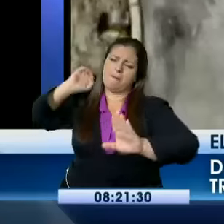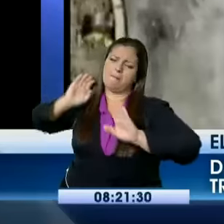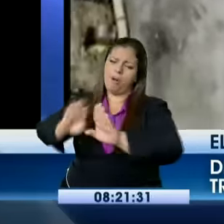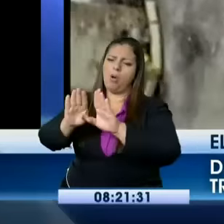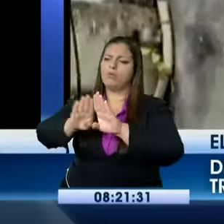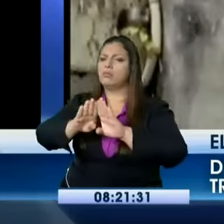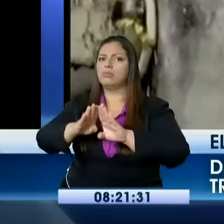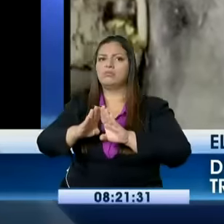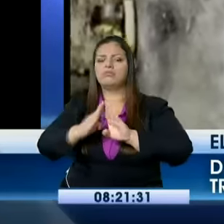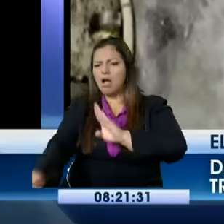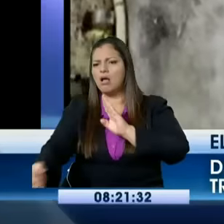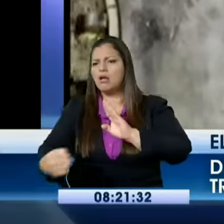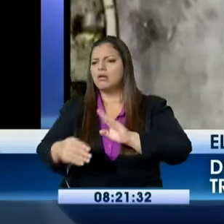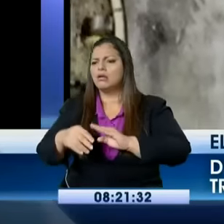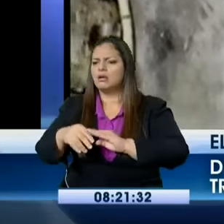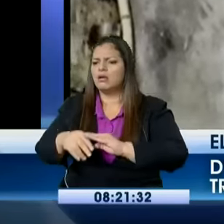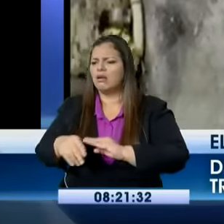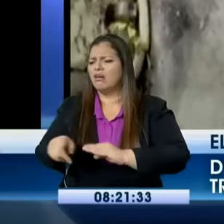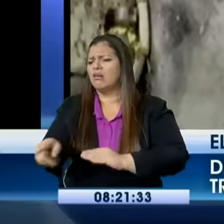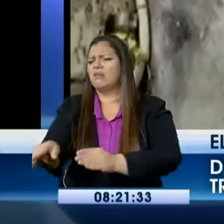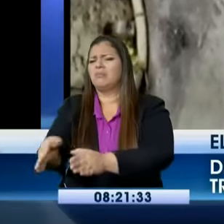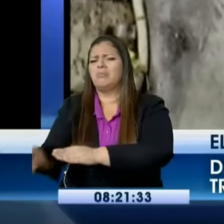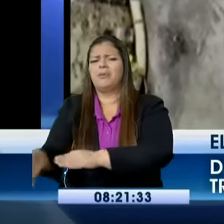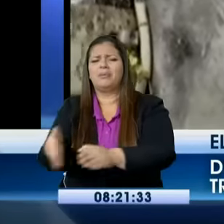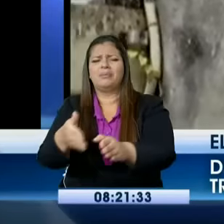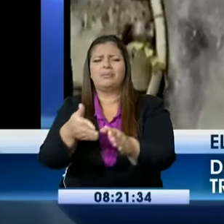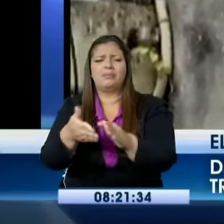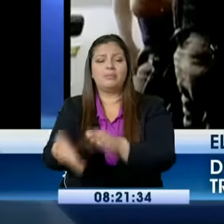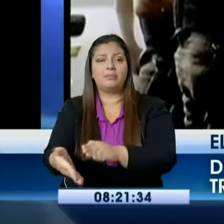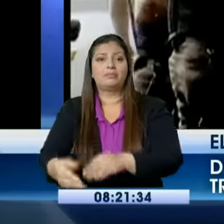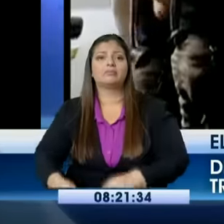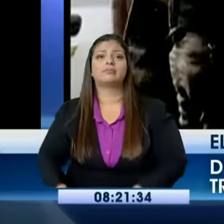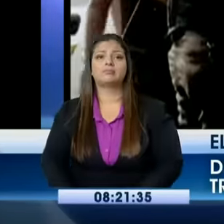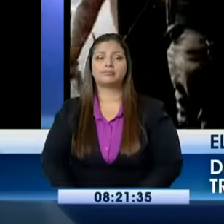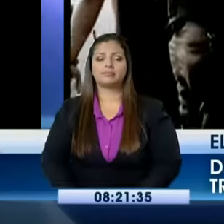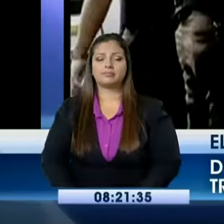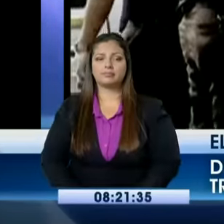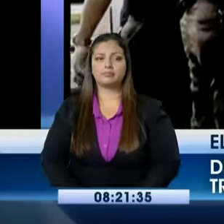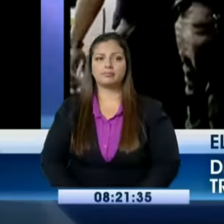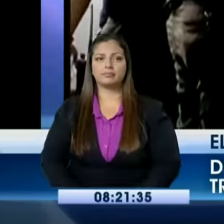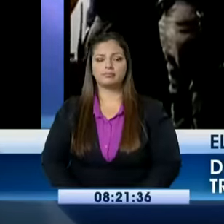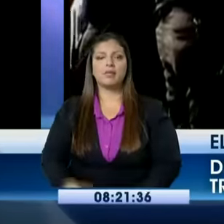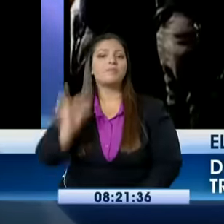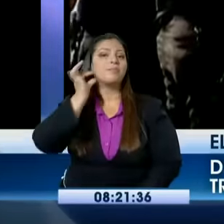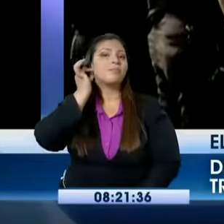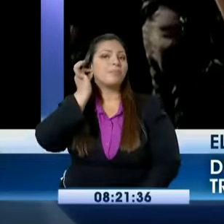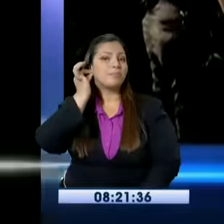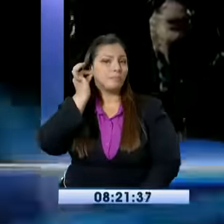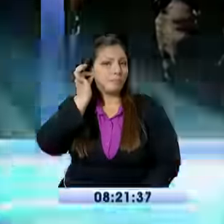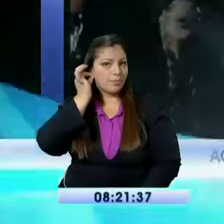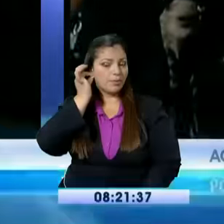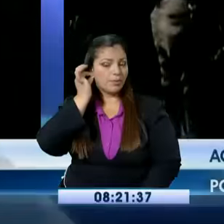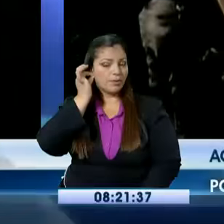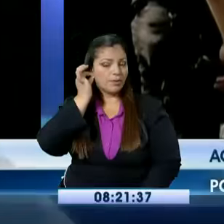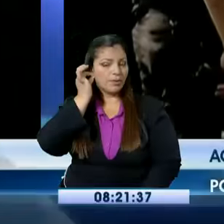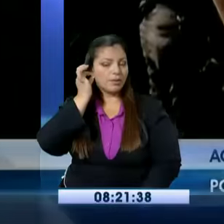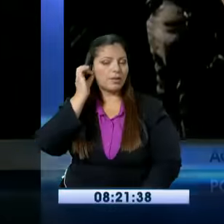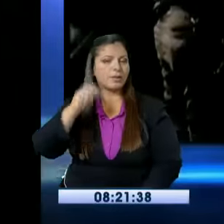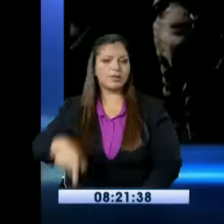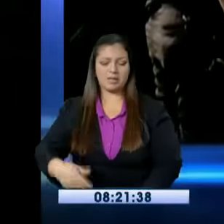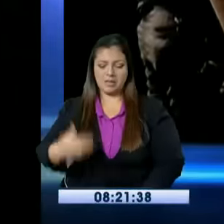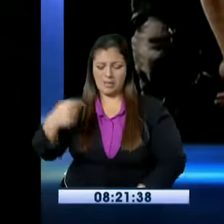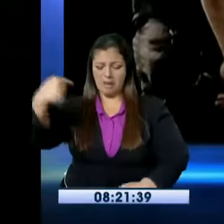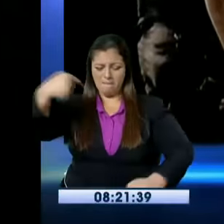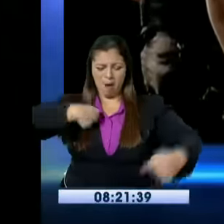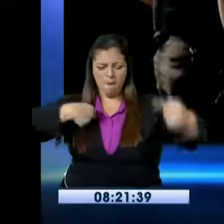es por objeto de femicidio y el otro por suicidio. Una persona de sexo femenino, quien presentaba varias heridas de